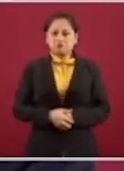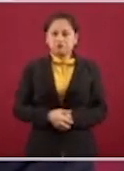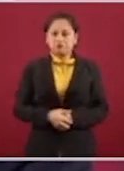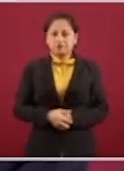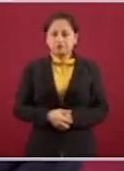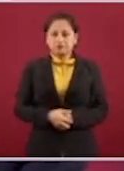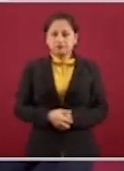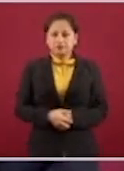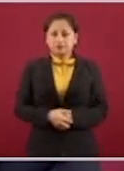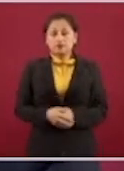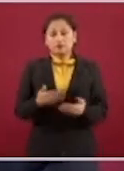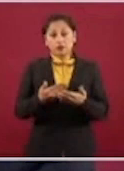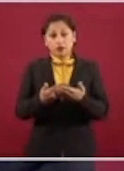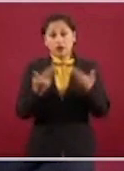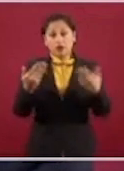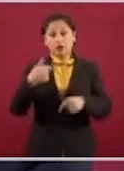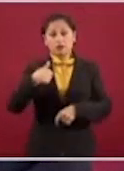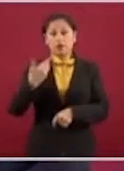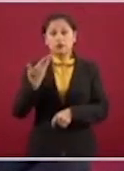Pedirles que sigamos así,